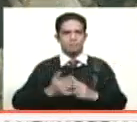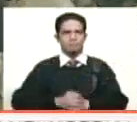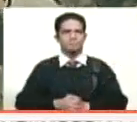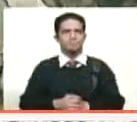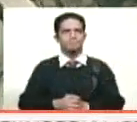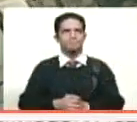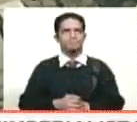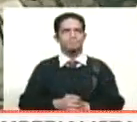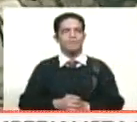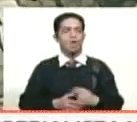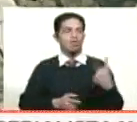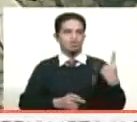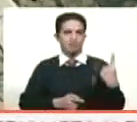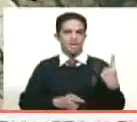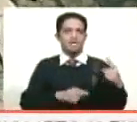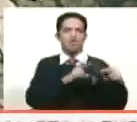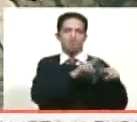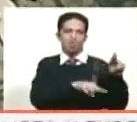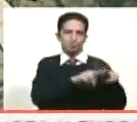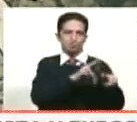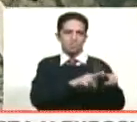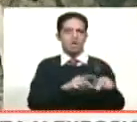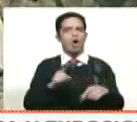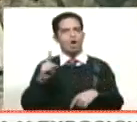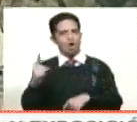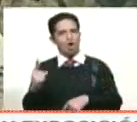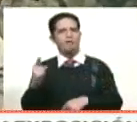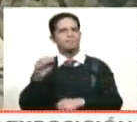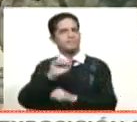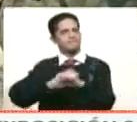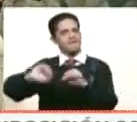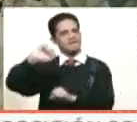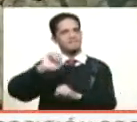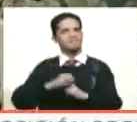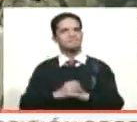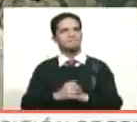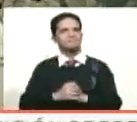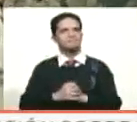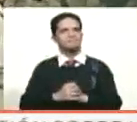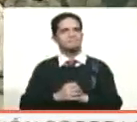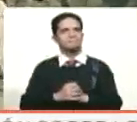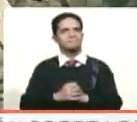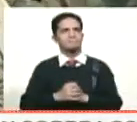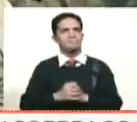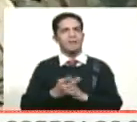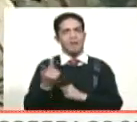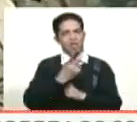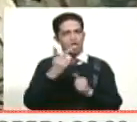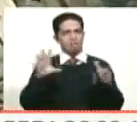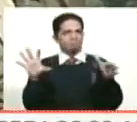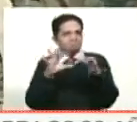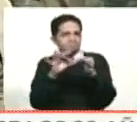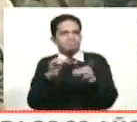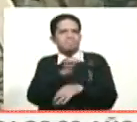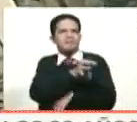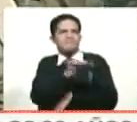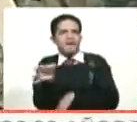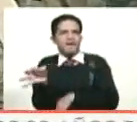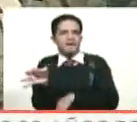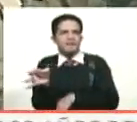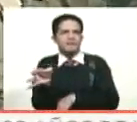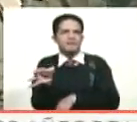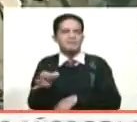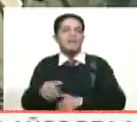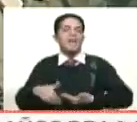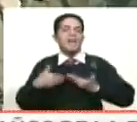Con una construimos, con una defendemos. Y en una combinación perfecta le damos